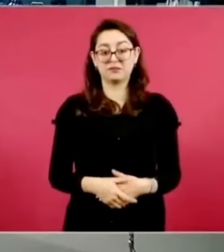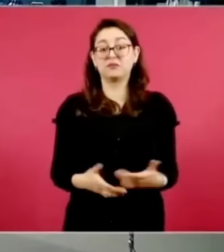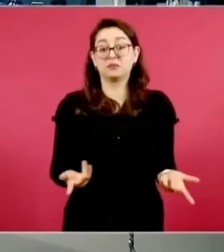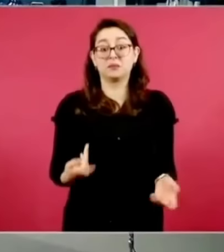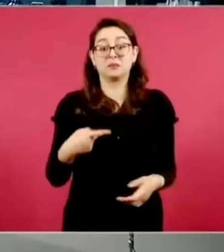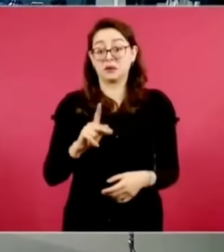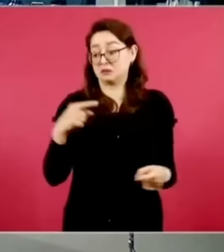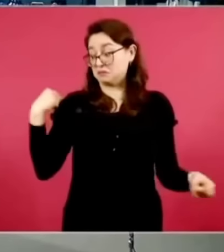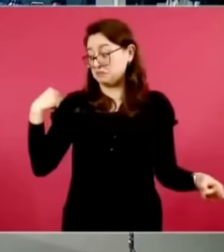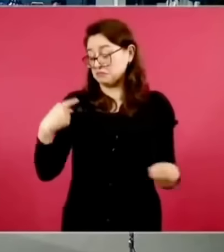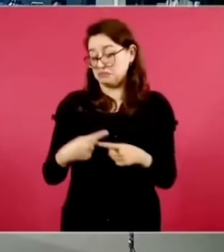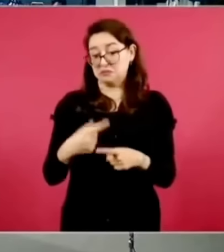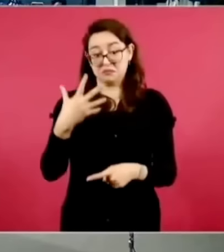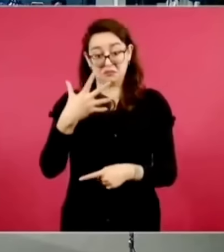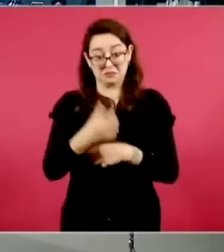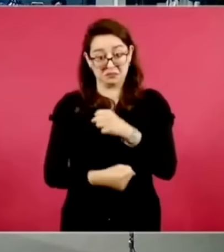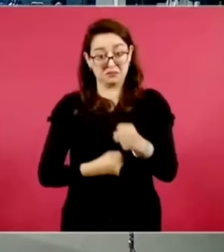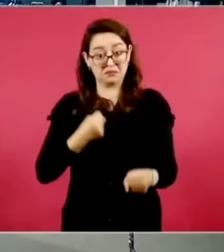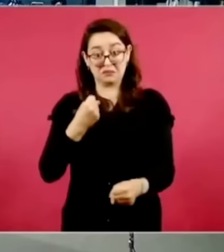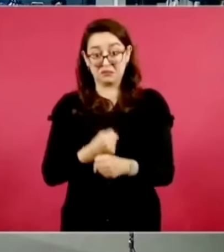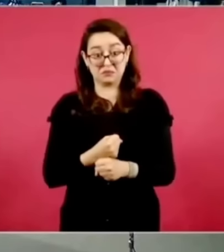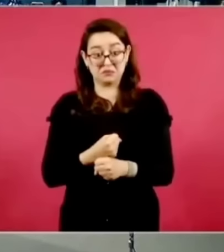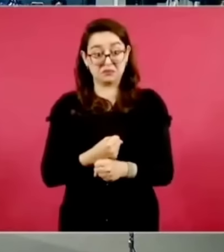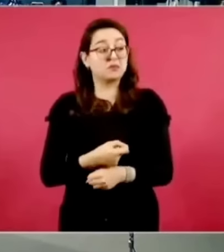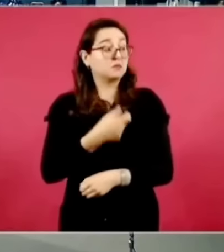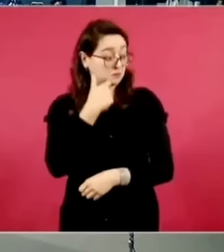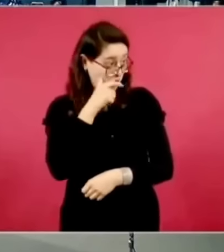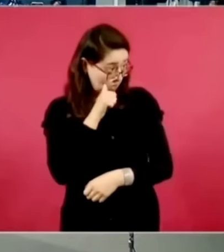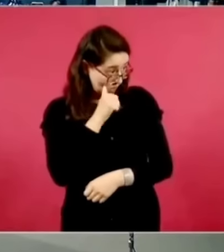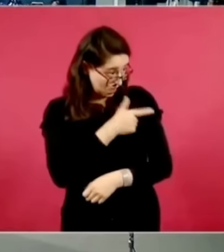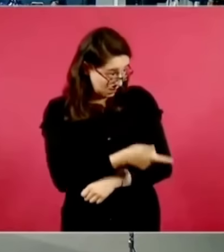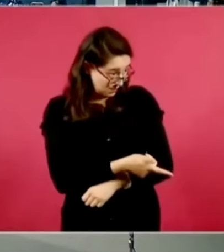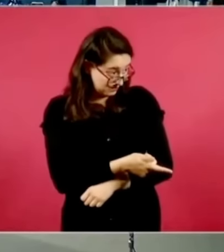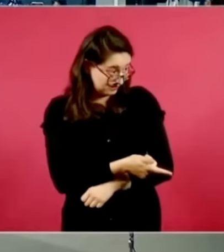que no samos para mañana si quieren sí